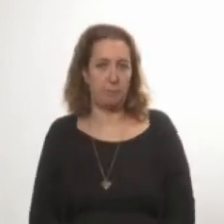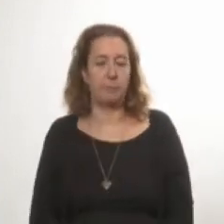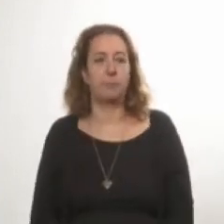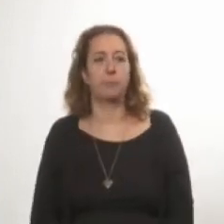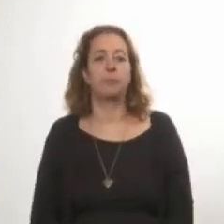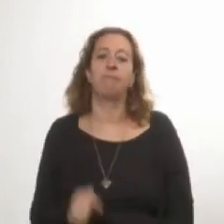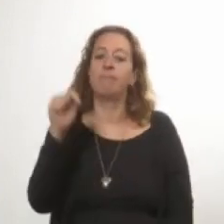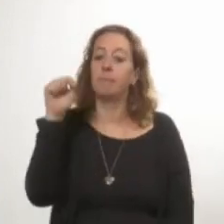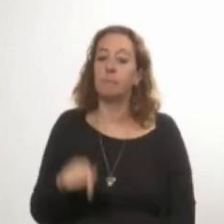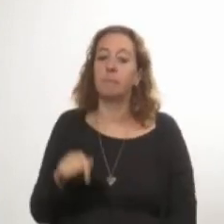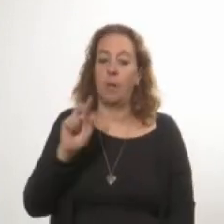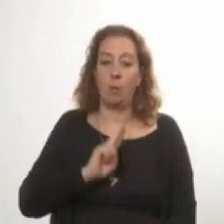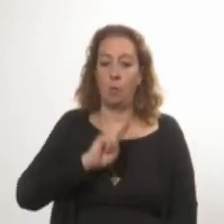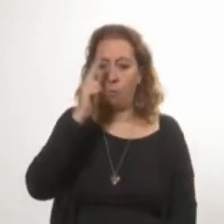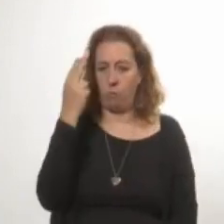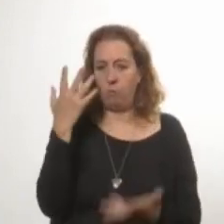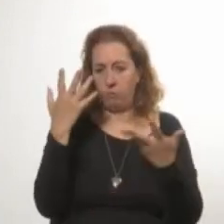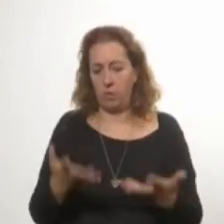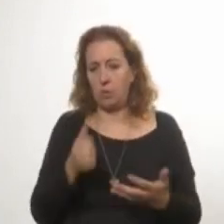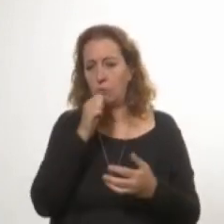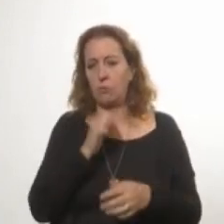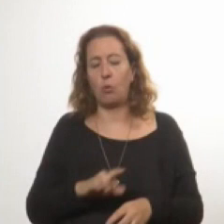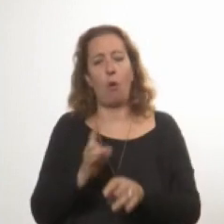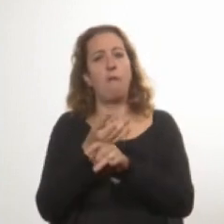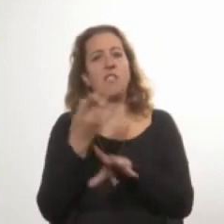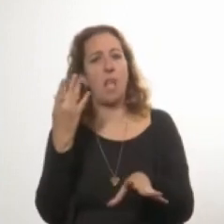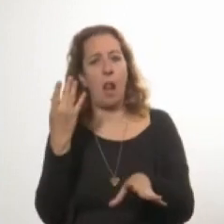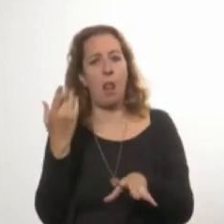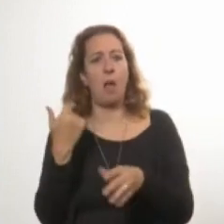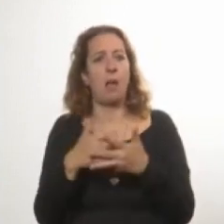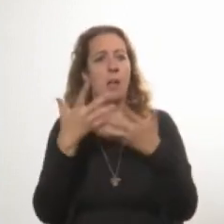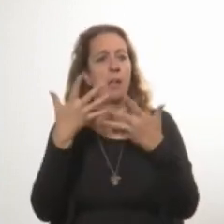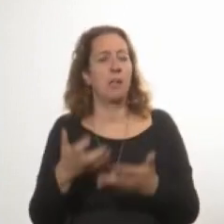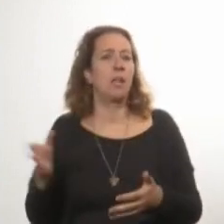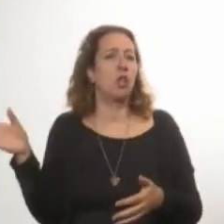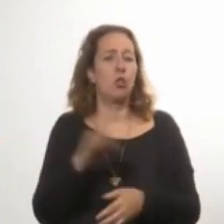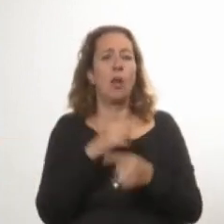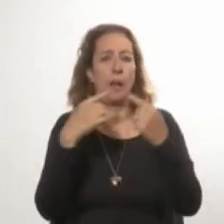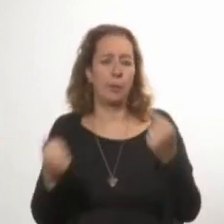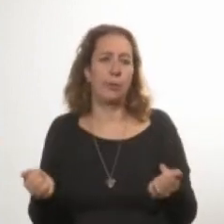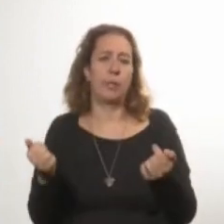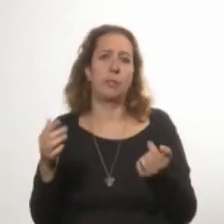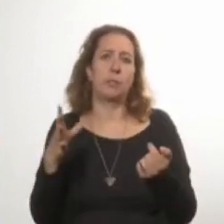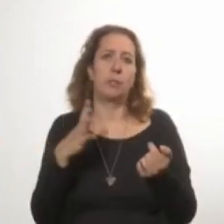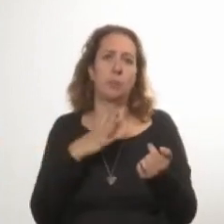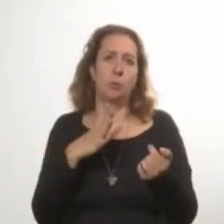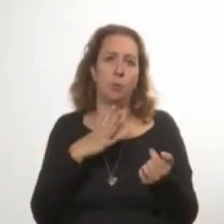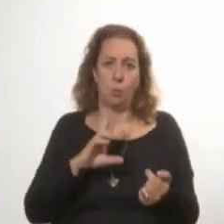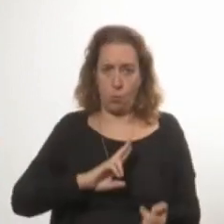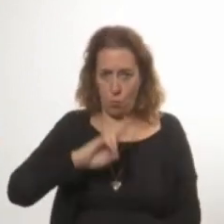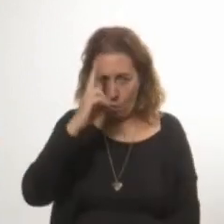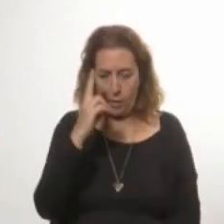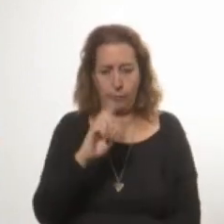Y acá en el Uruguay se ha pretendido una historia oficial que pretende que todas las desventuras, que las hubo, que no las